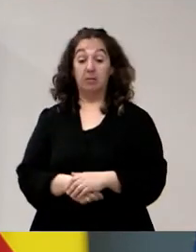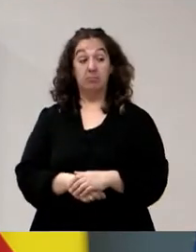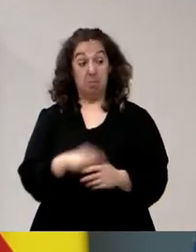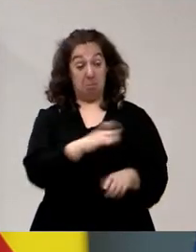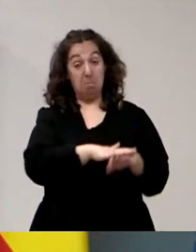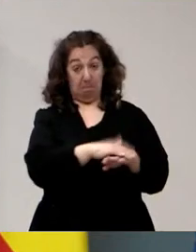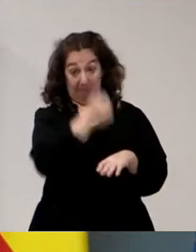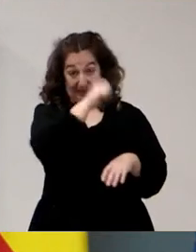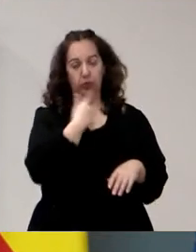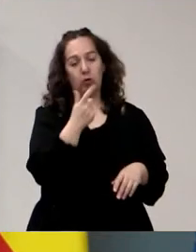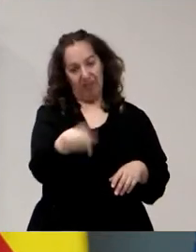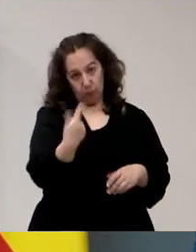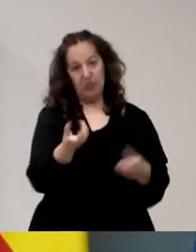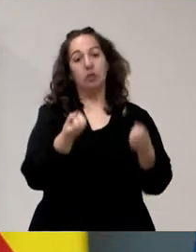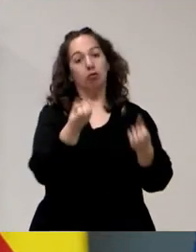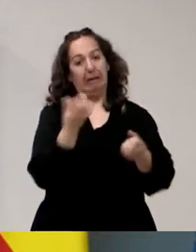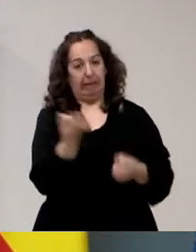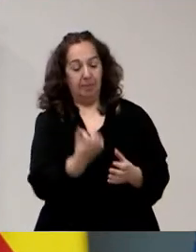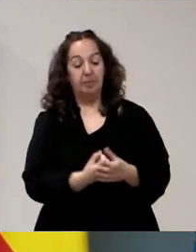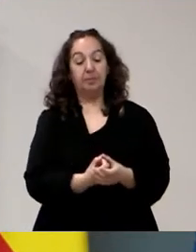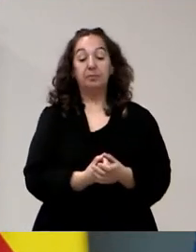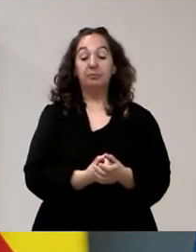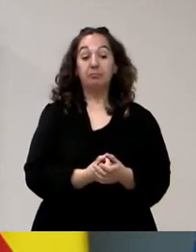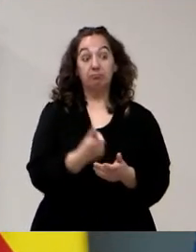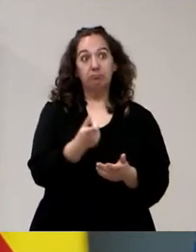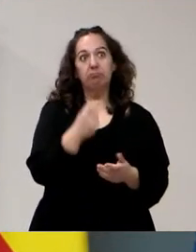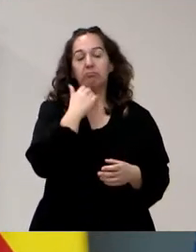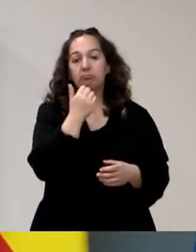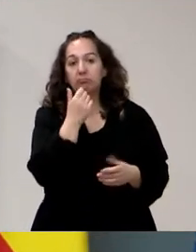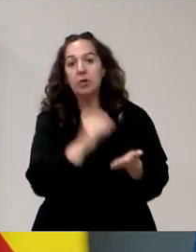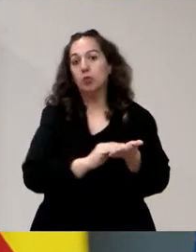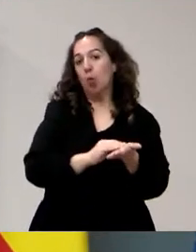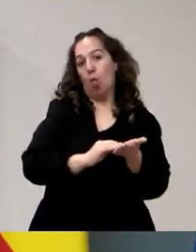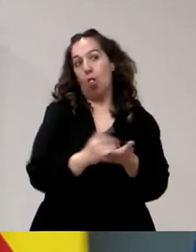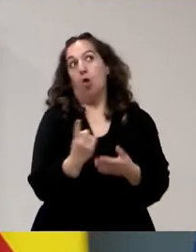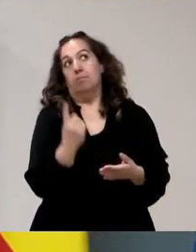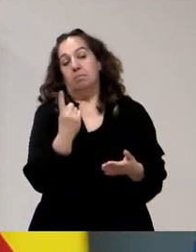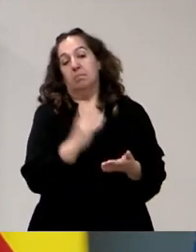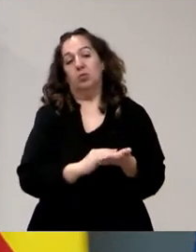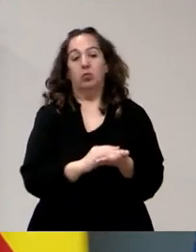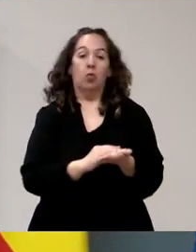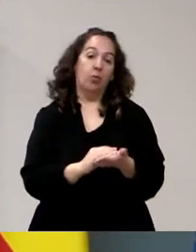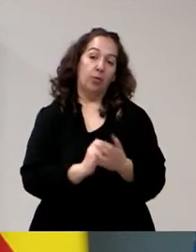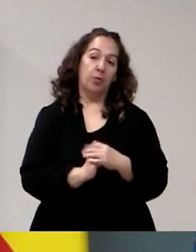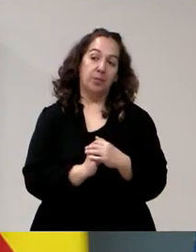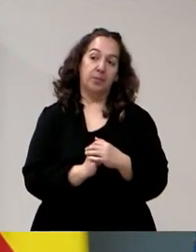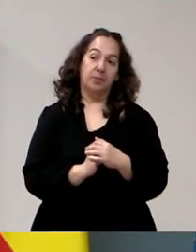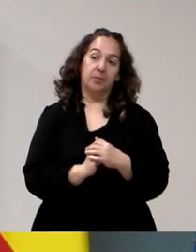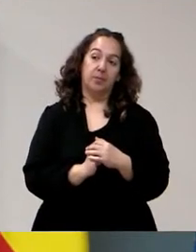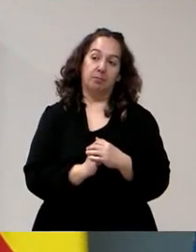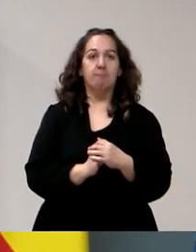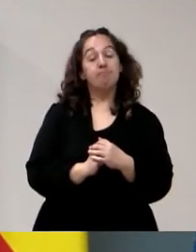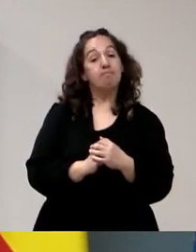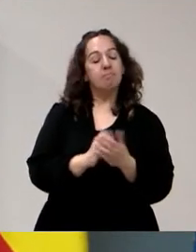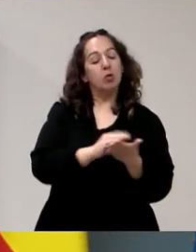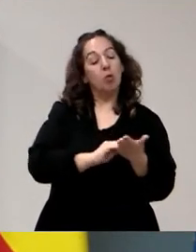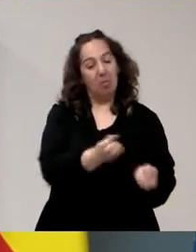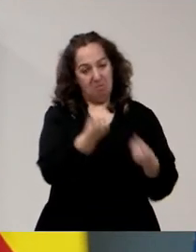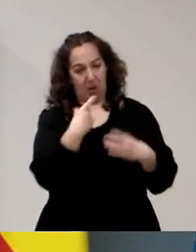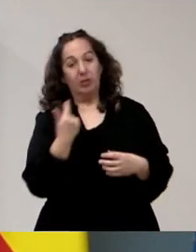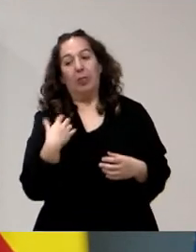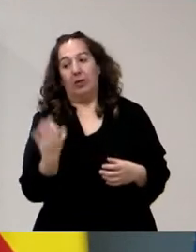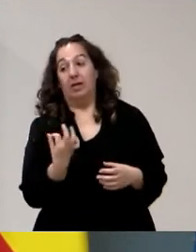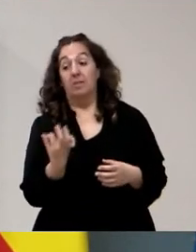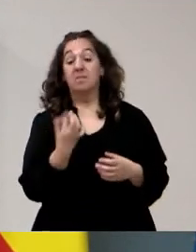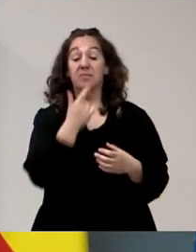además eh una solución e que Eh me ha trasladado que es